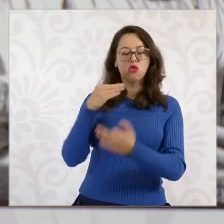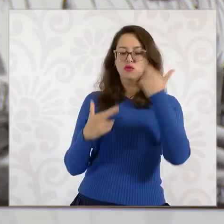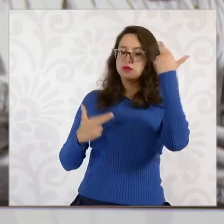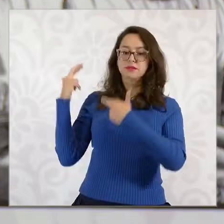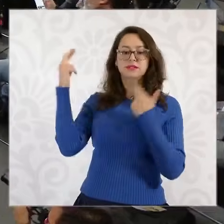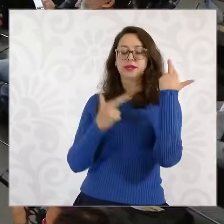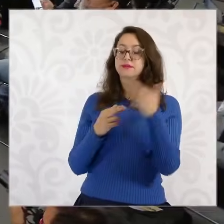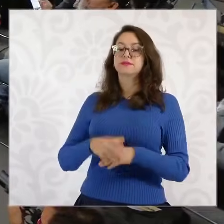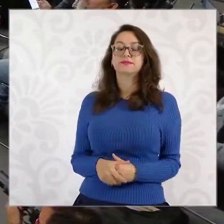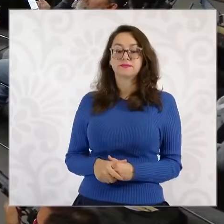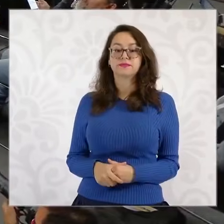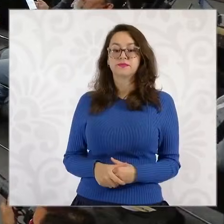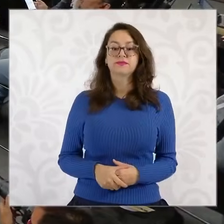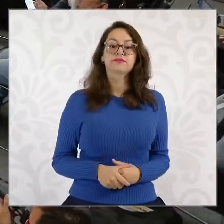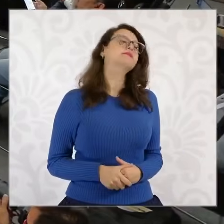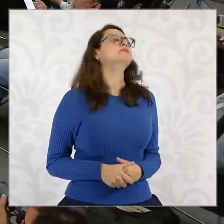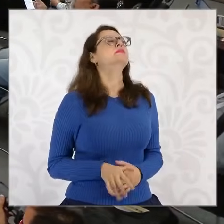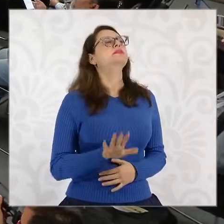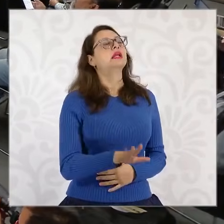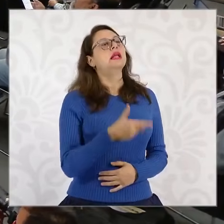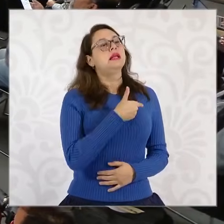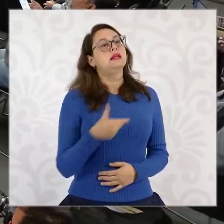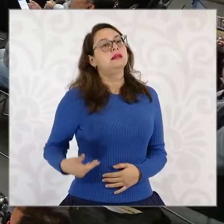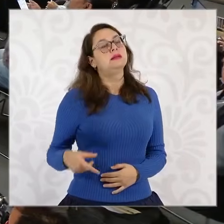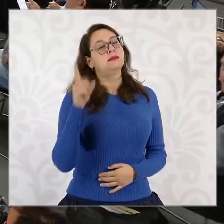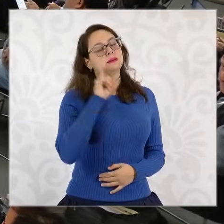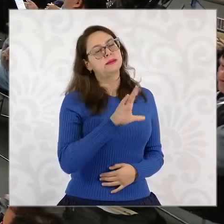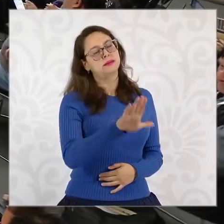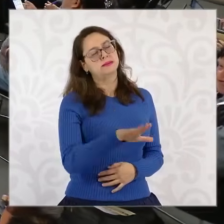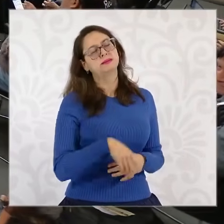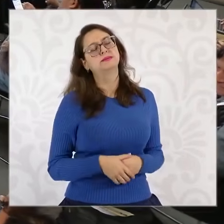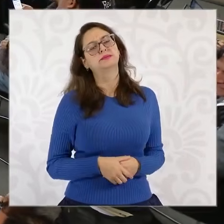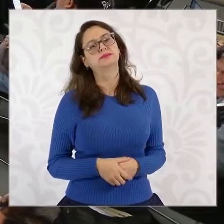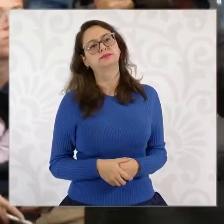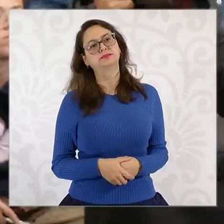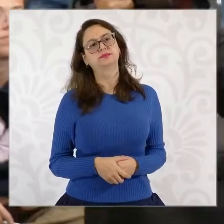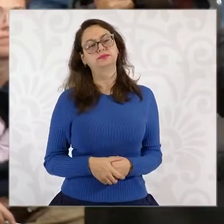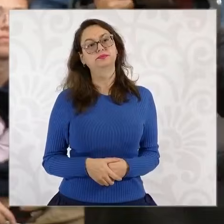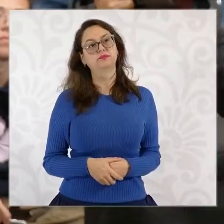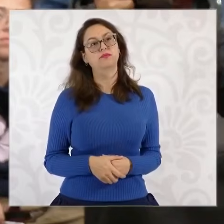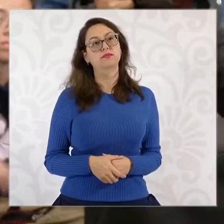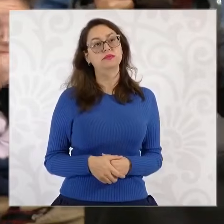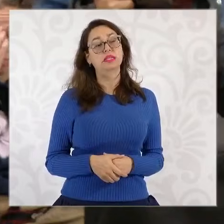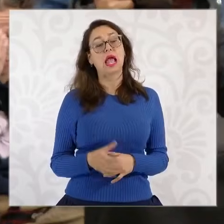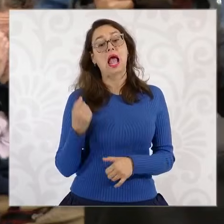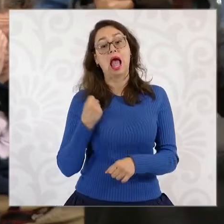Ok. Presidenta, nada más para confirmar ahorita una de las cifras que dio. En el periodo de